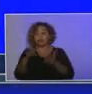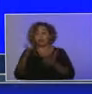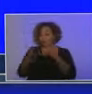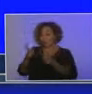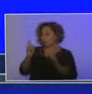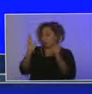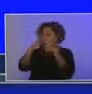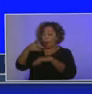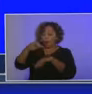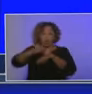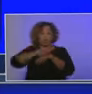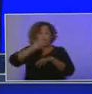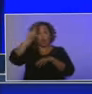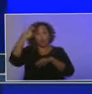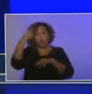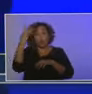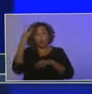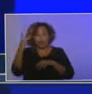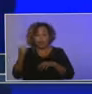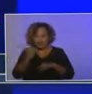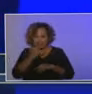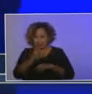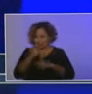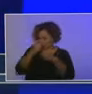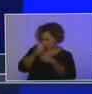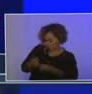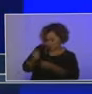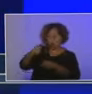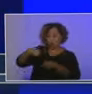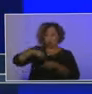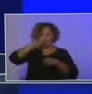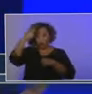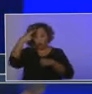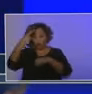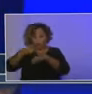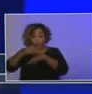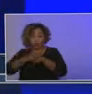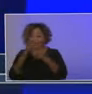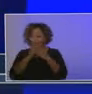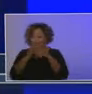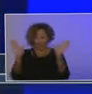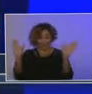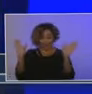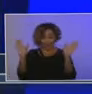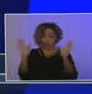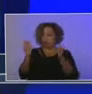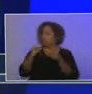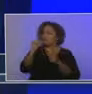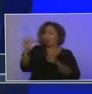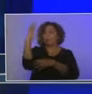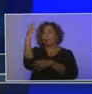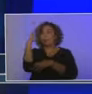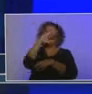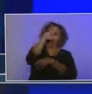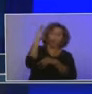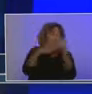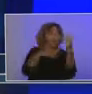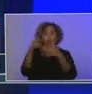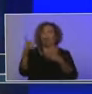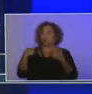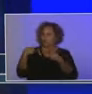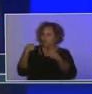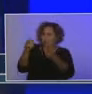por el gobierno de Puerto Rico en términos de que la credibilidad de nuestro gobierno en términos generales, sin adjudicarlo a ninguna administración específica, pues nos ha traído